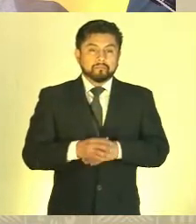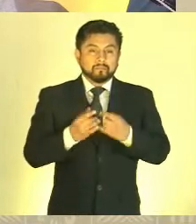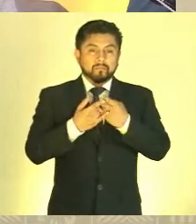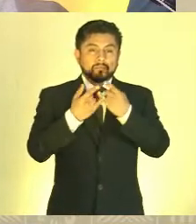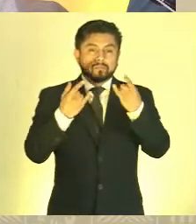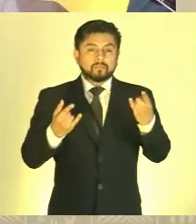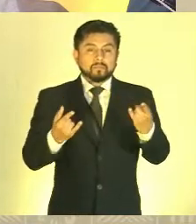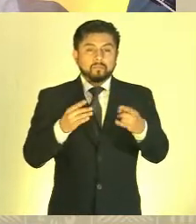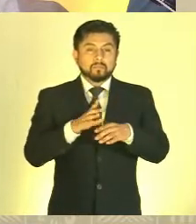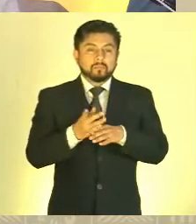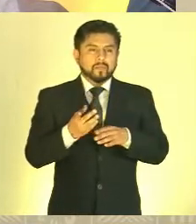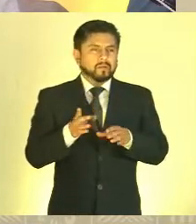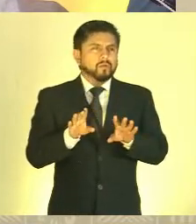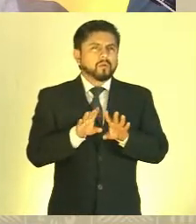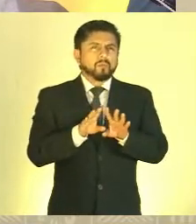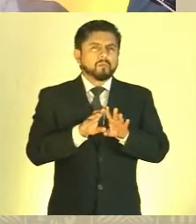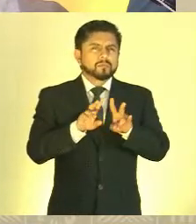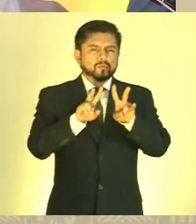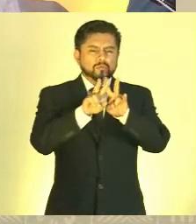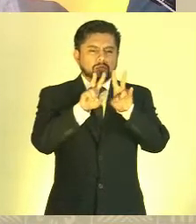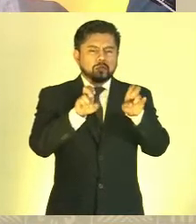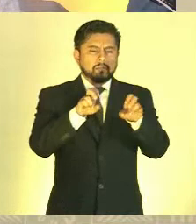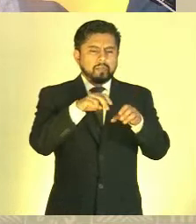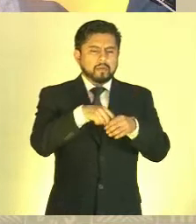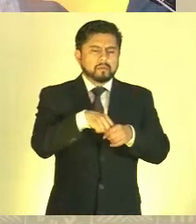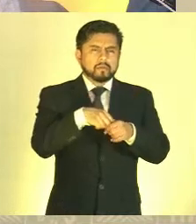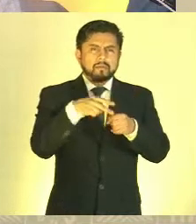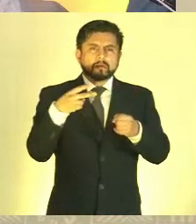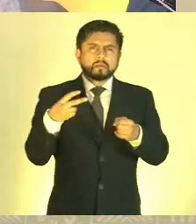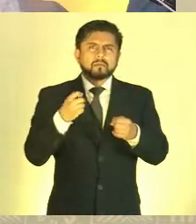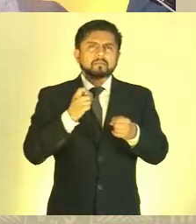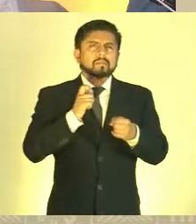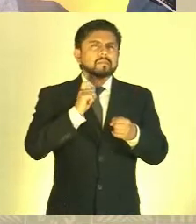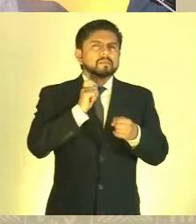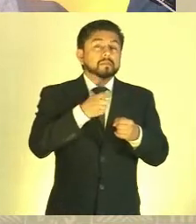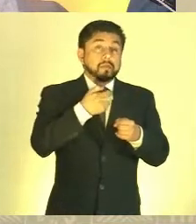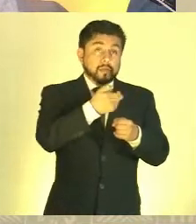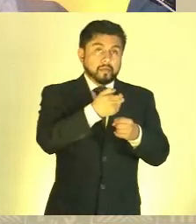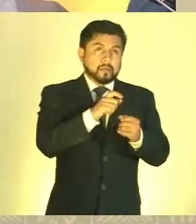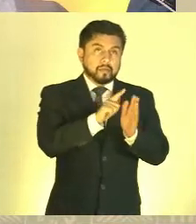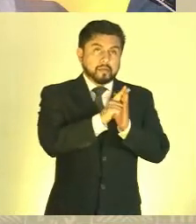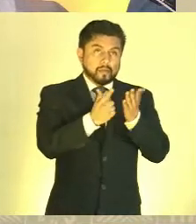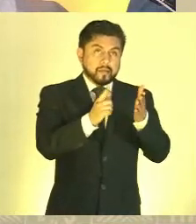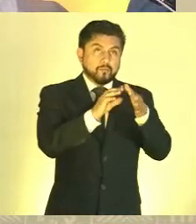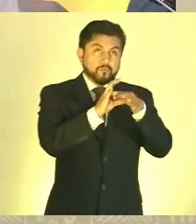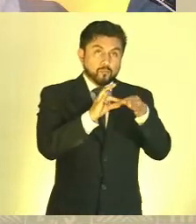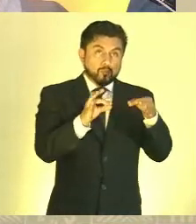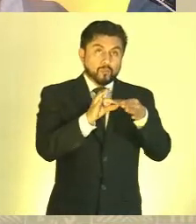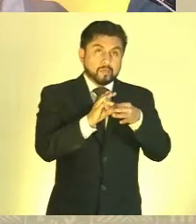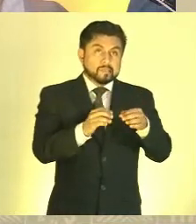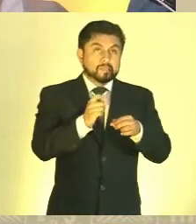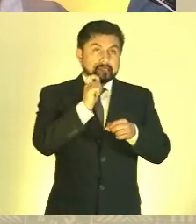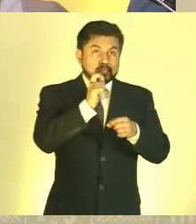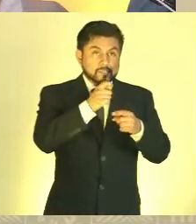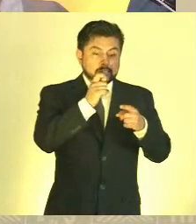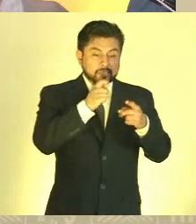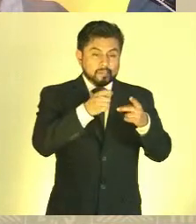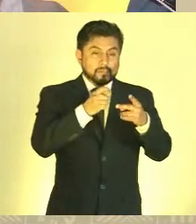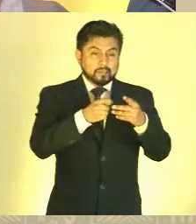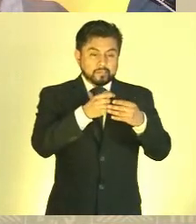del vacío, que es otra noción muy implicada en este tipo de experimentos. Pero yo creo, Bruno,